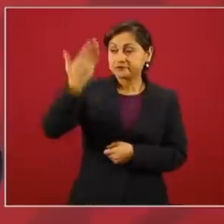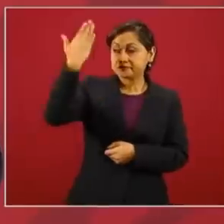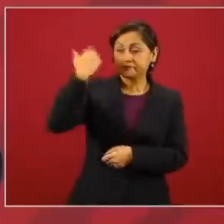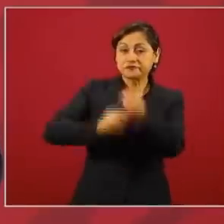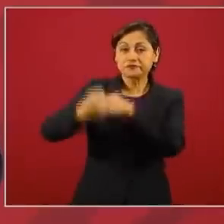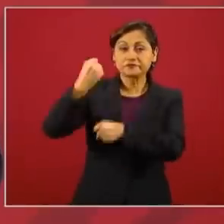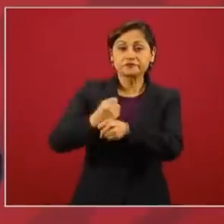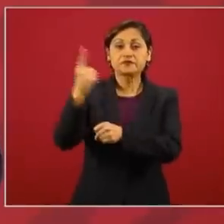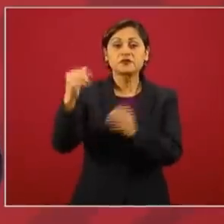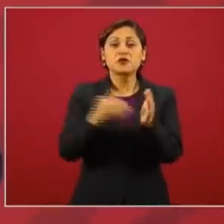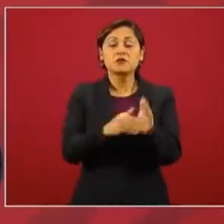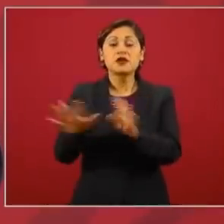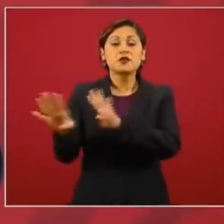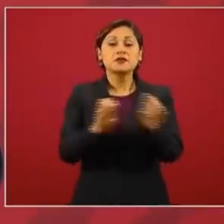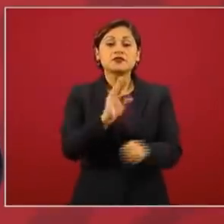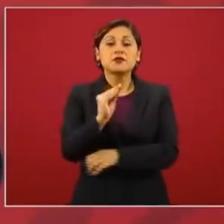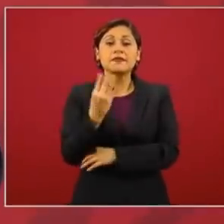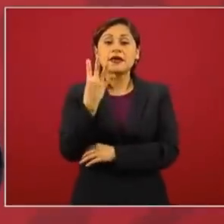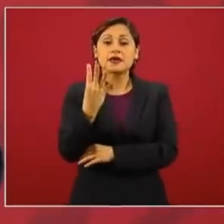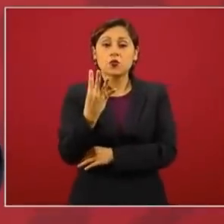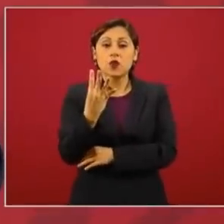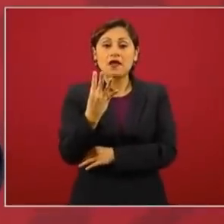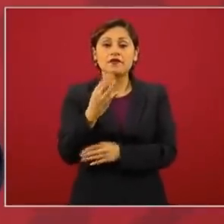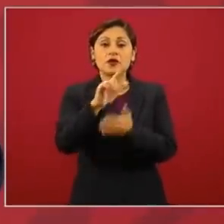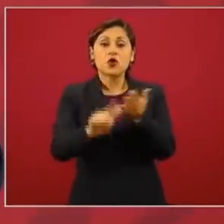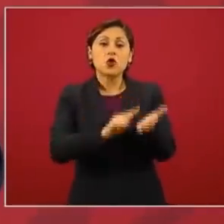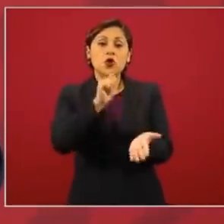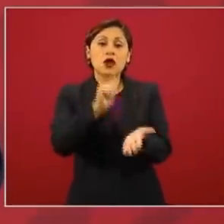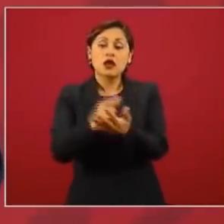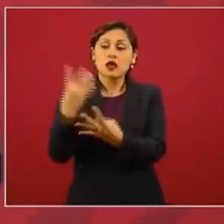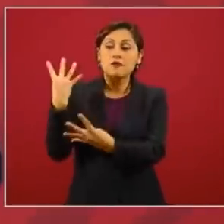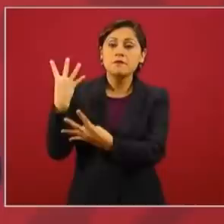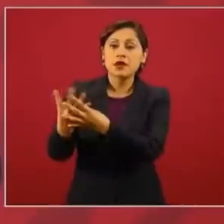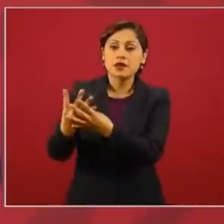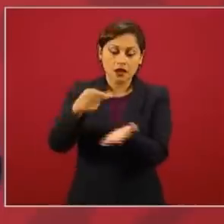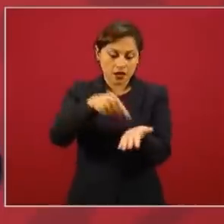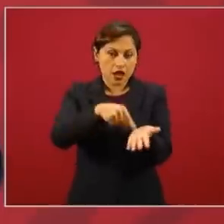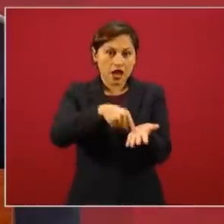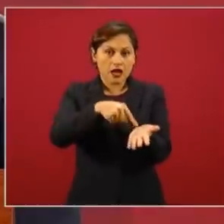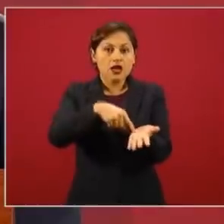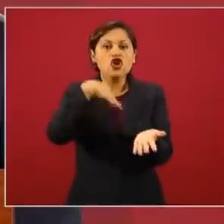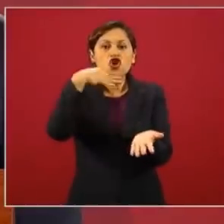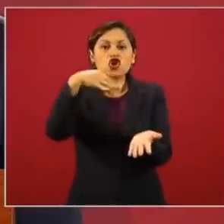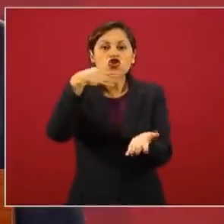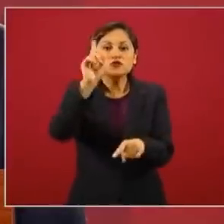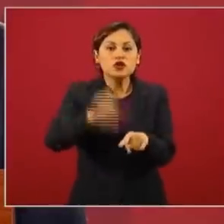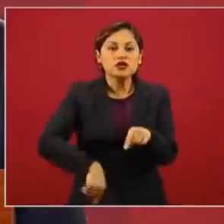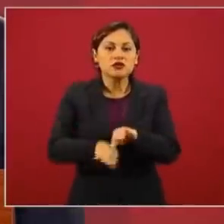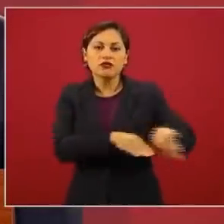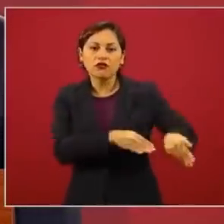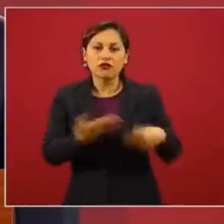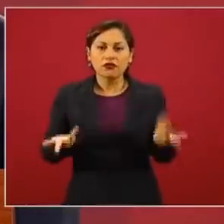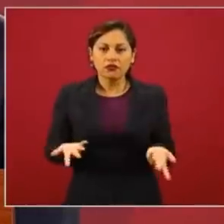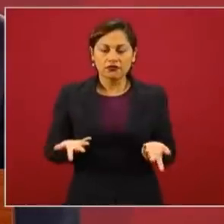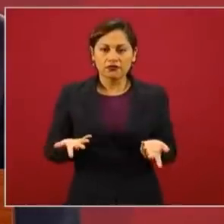1994 se reformó el Código Penal para que la corrupción no se considerara delito grave.